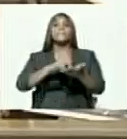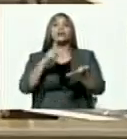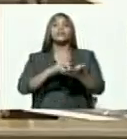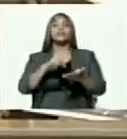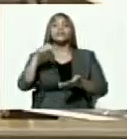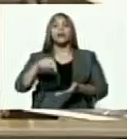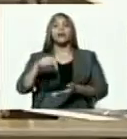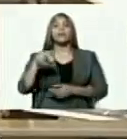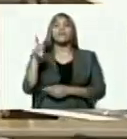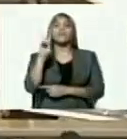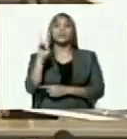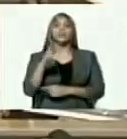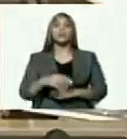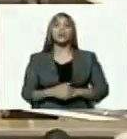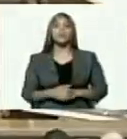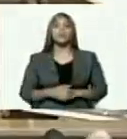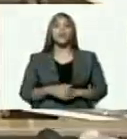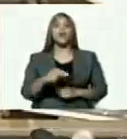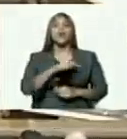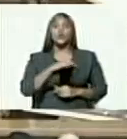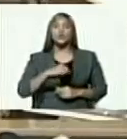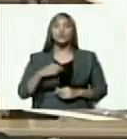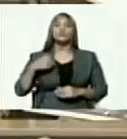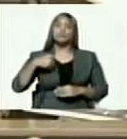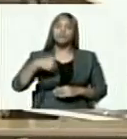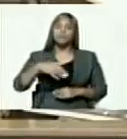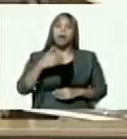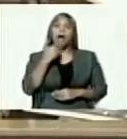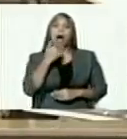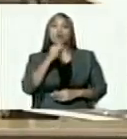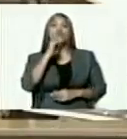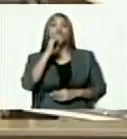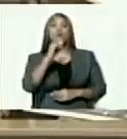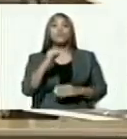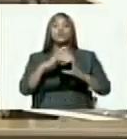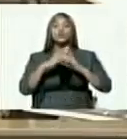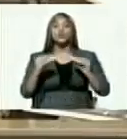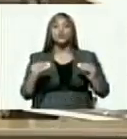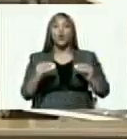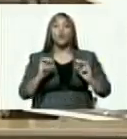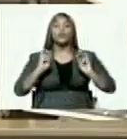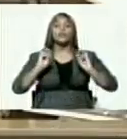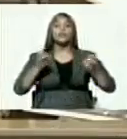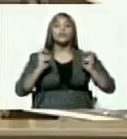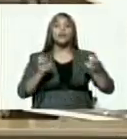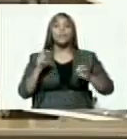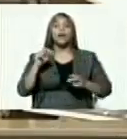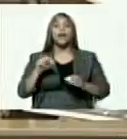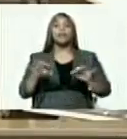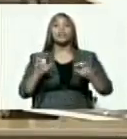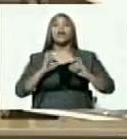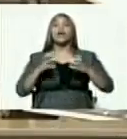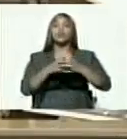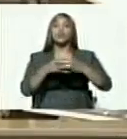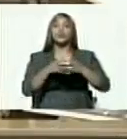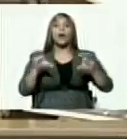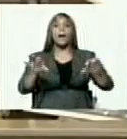patria bolivariana. Nosotros continuaremos dándole cobertura a todas las incidencias en esta sesión especial donde el